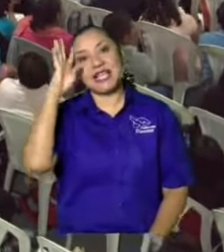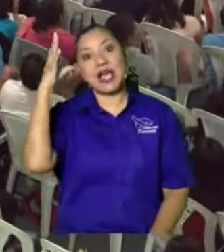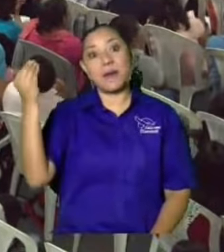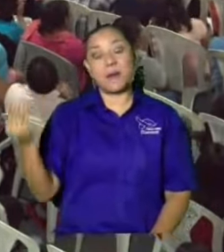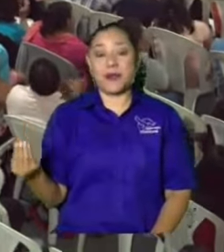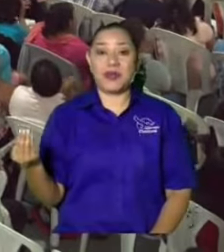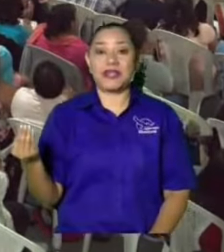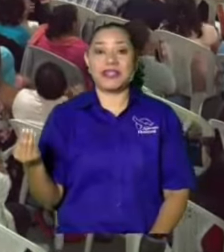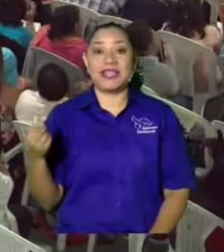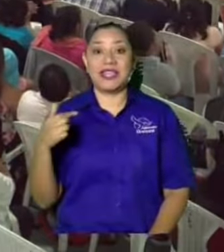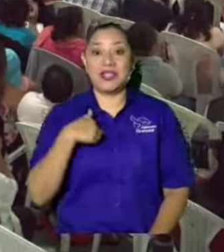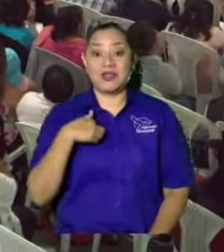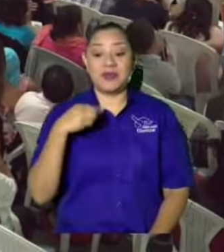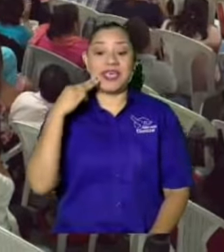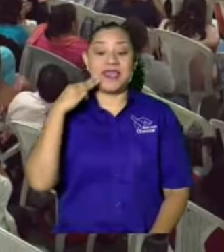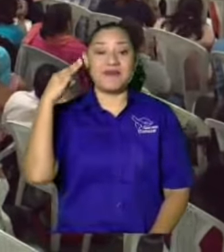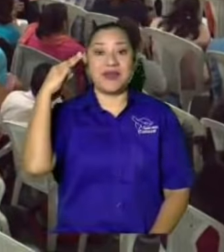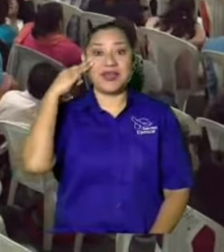madurando.